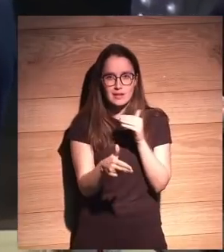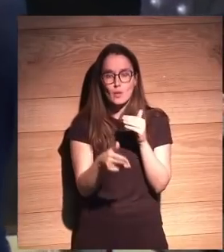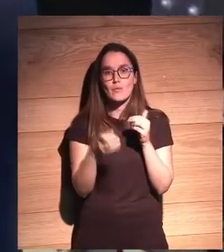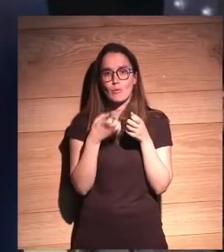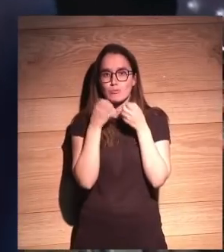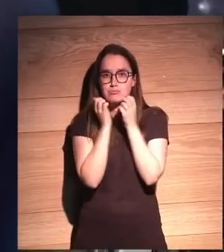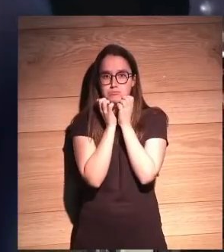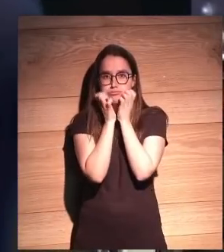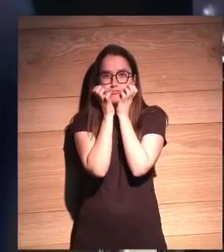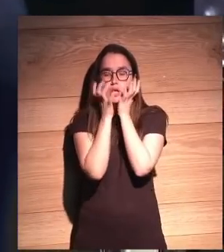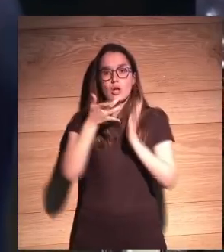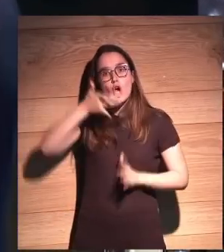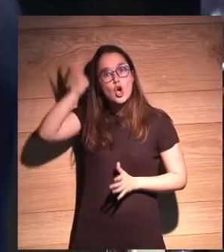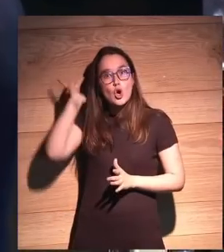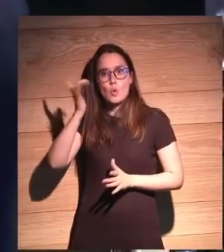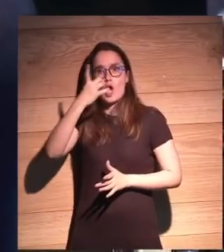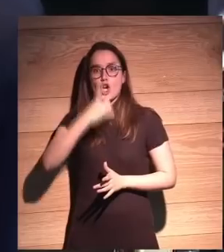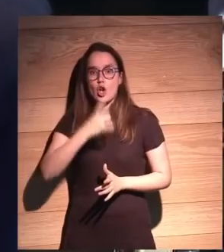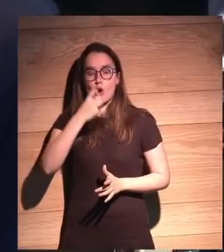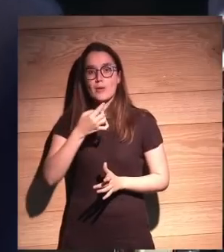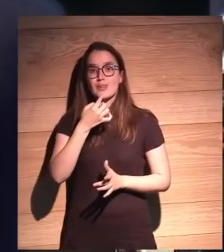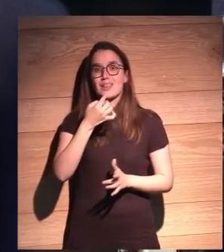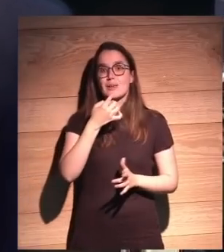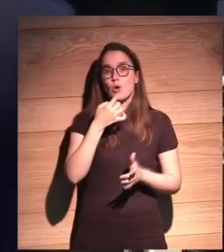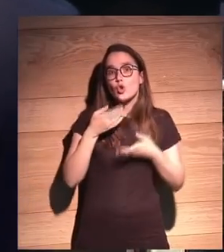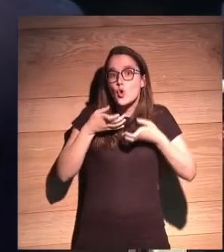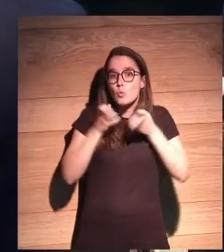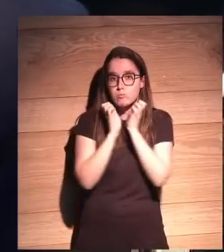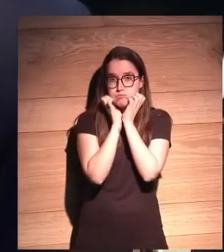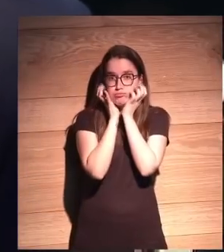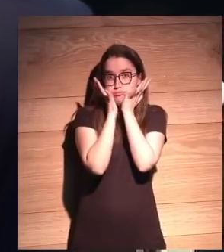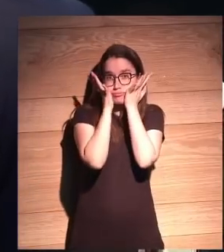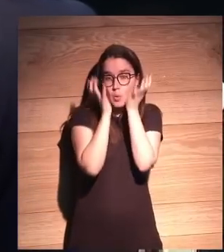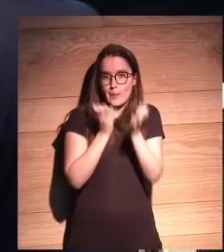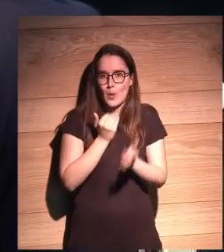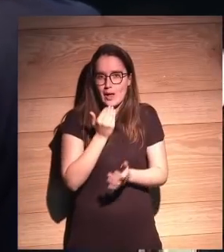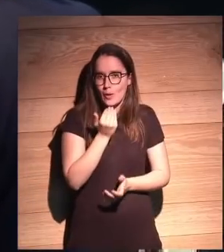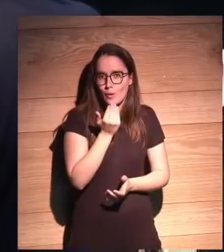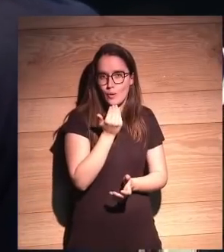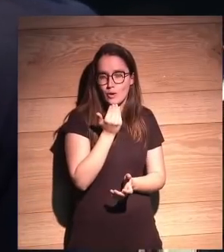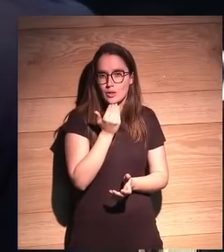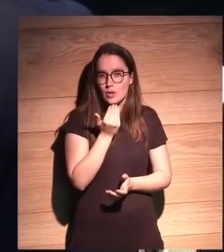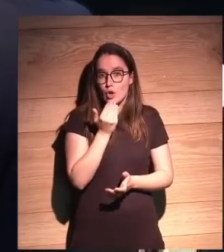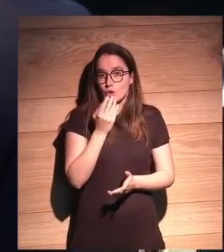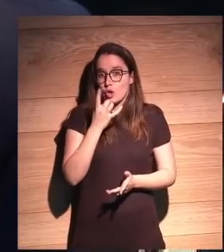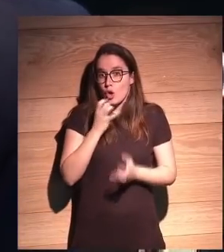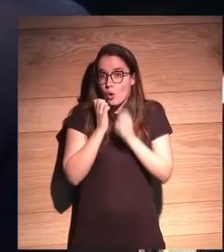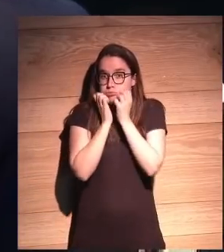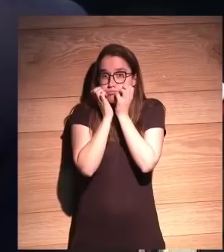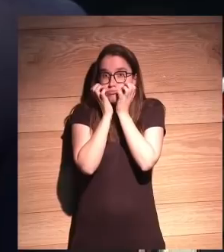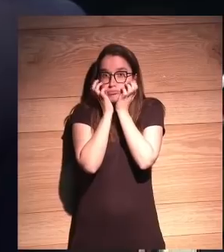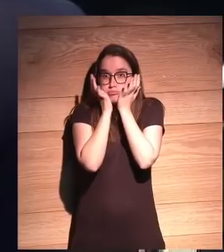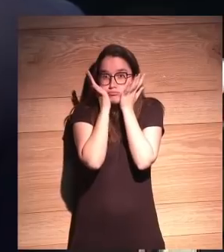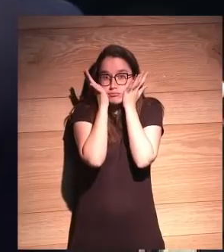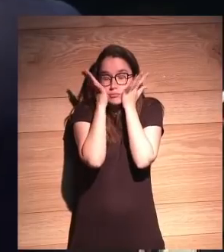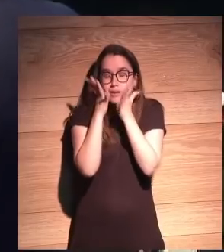nos viene, decimos rubio y decimos rojo, pero decimos ruborizar, claro, cuando nos viene los colores rojos a la